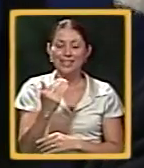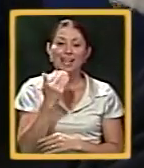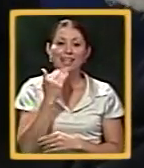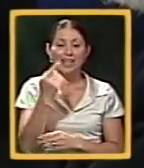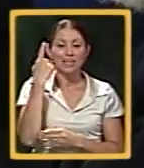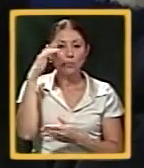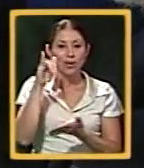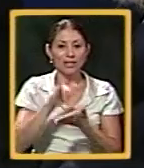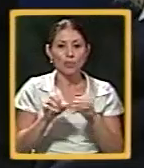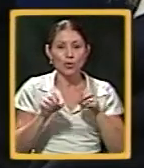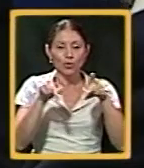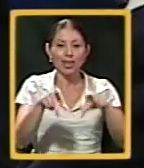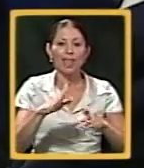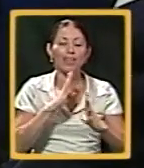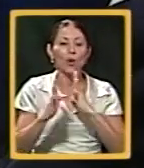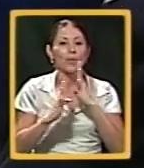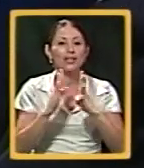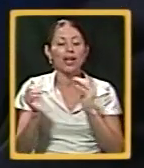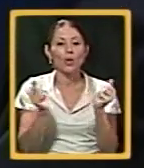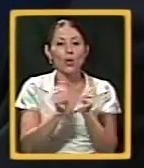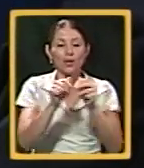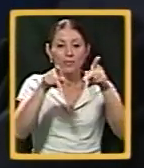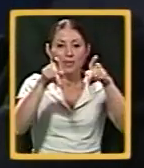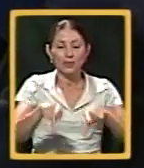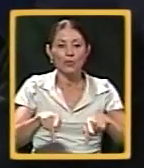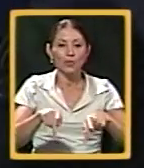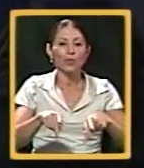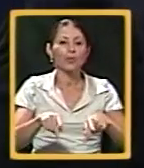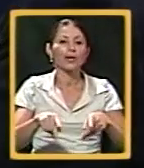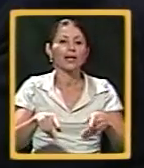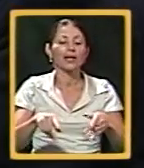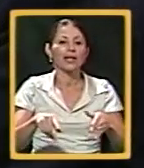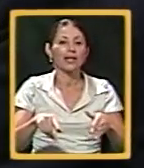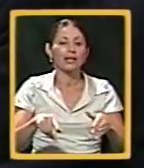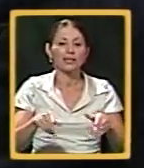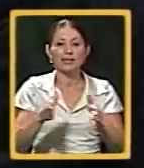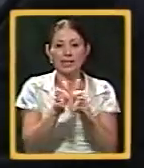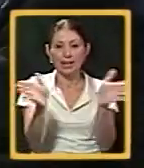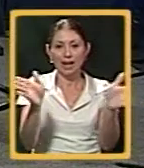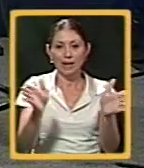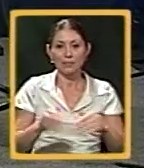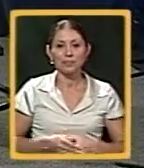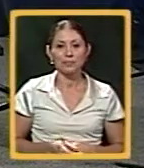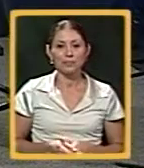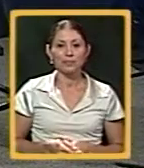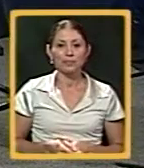por esta oportunidad de conversar con los universitarios y con el público en general.